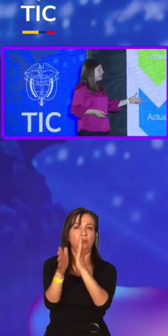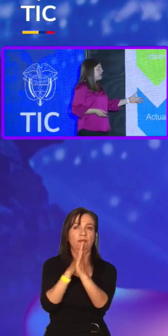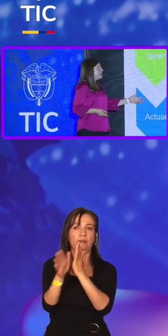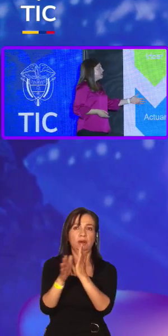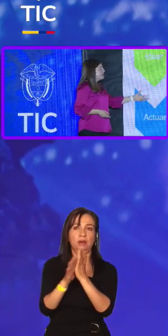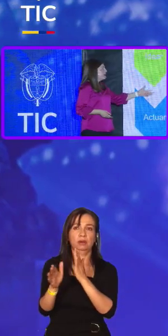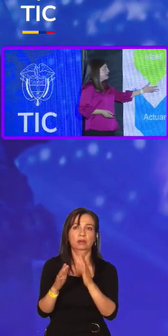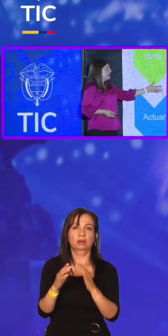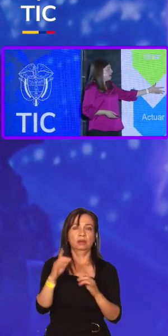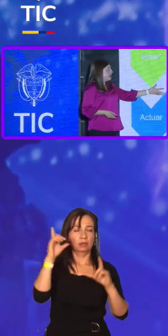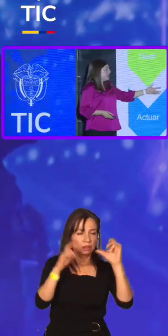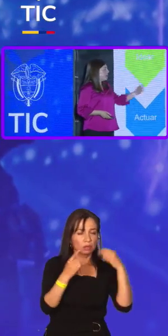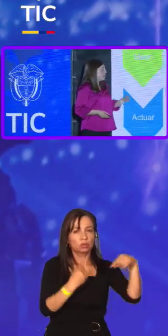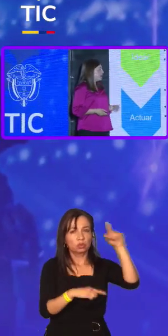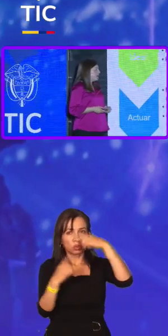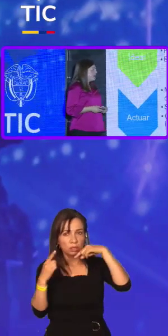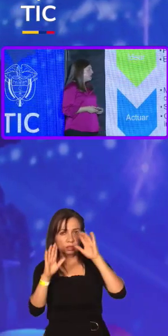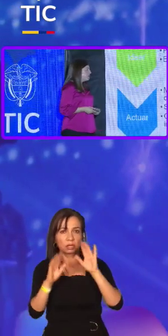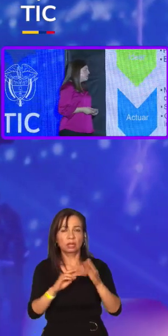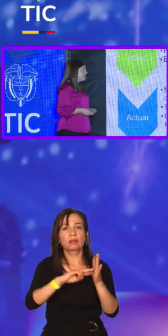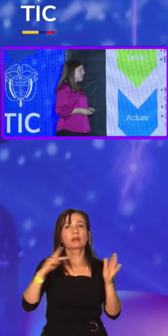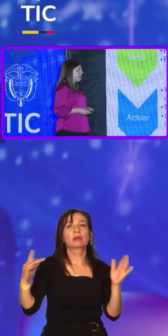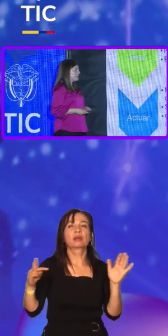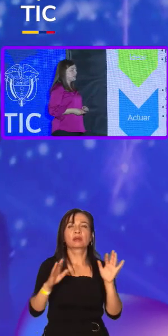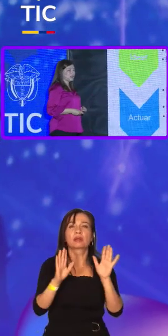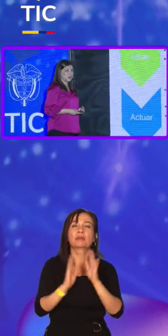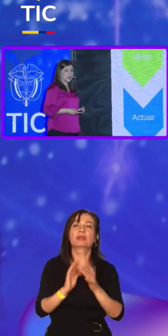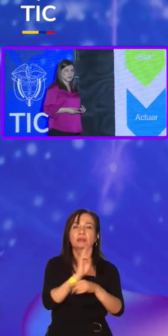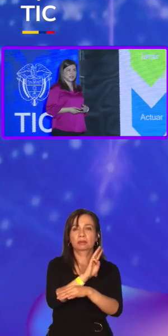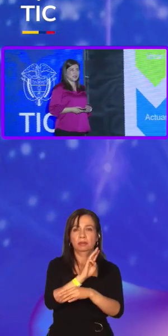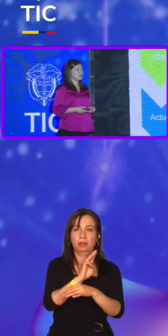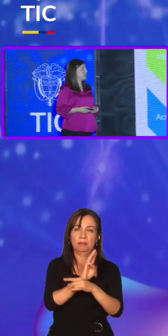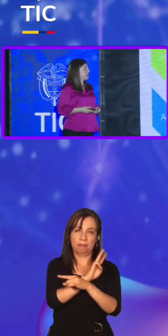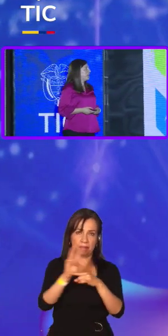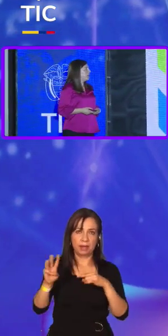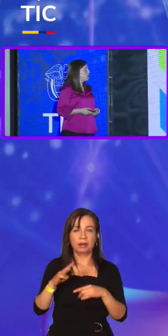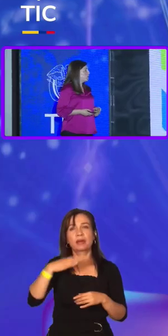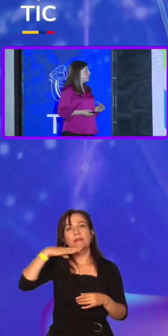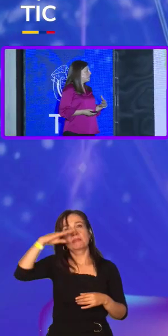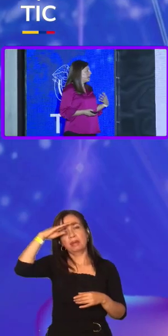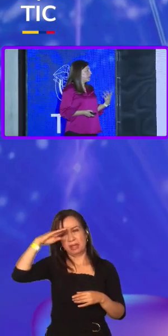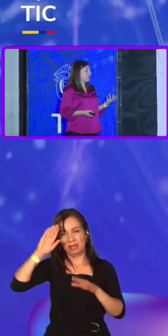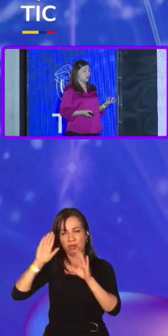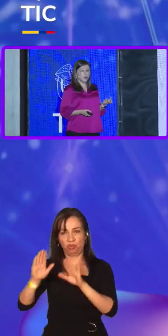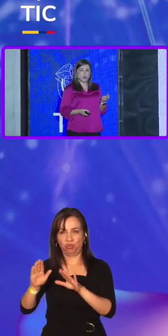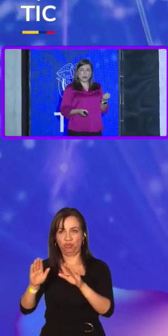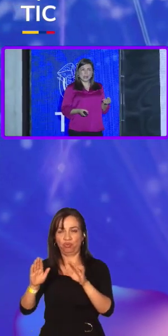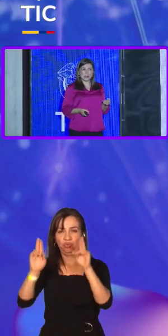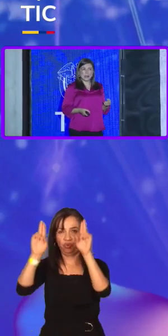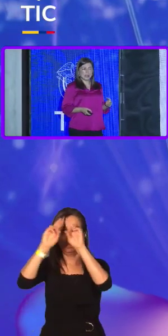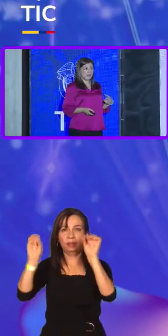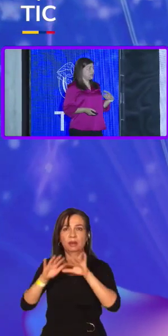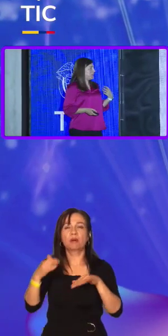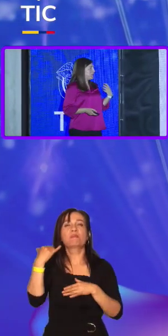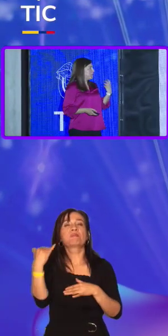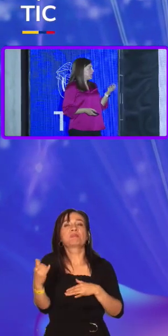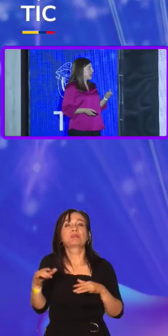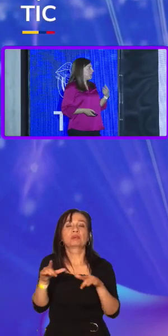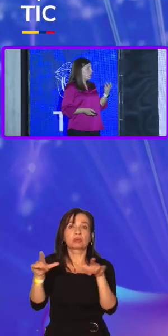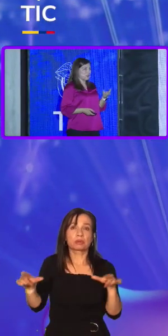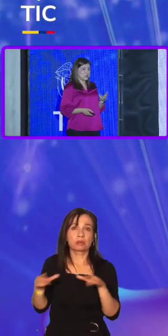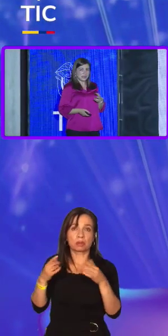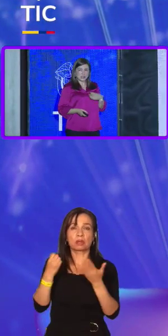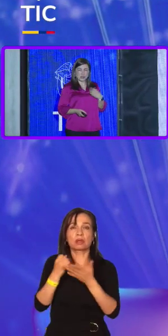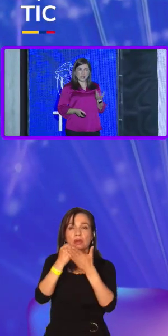información turística inteligente y la página medellin.travel, que estoy segura que ustedes conocen, para tener un lugar